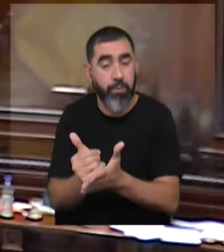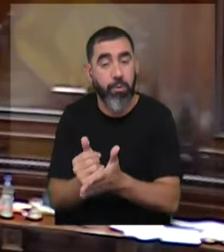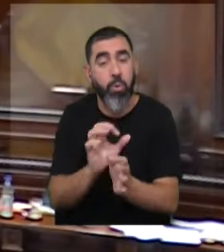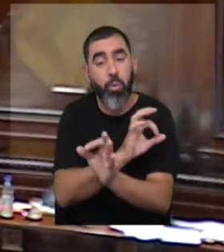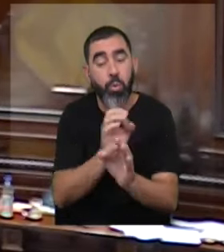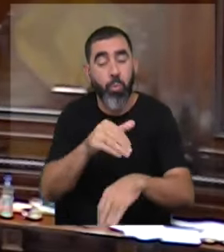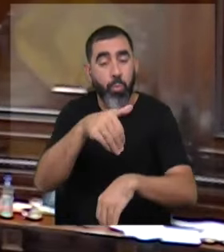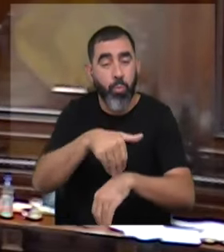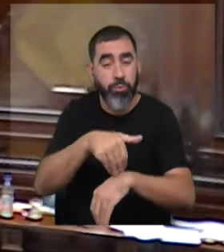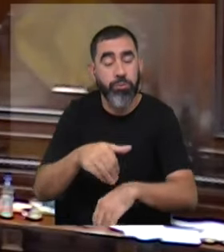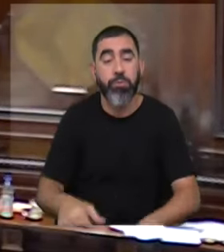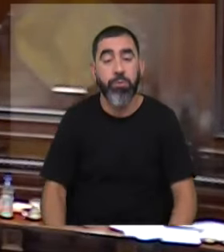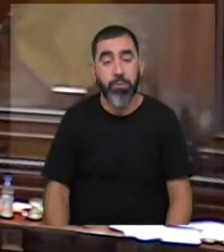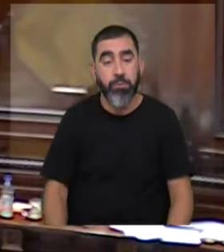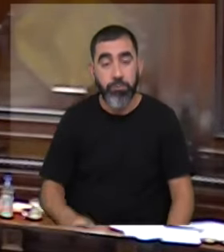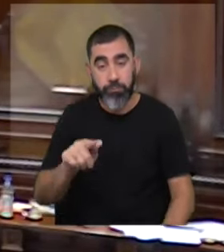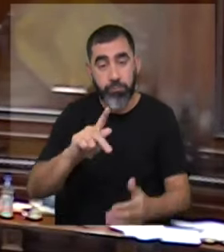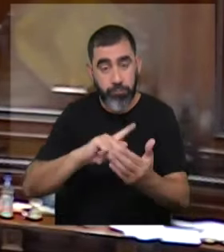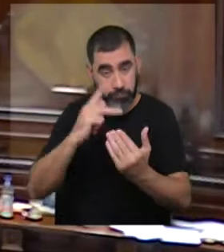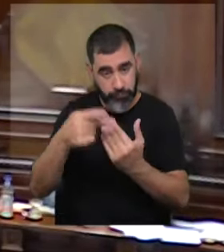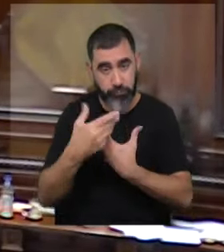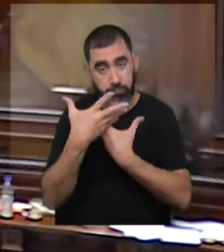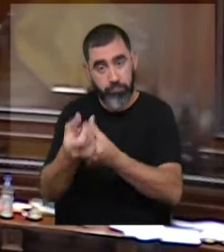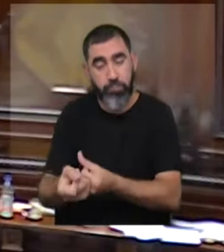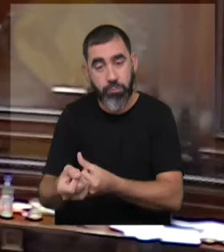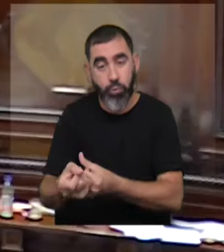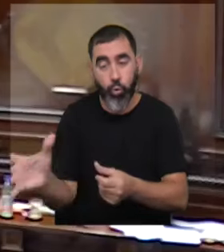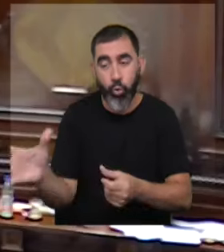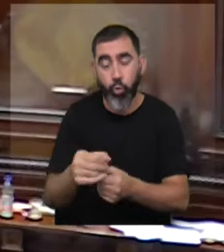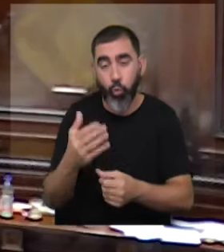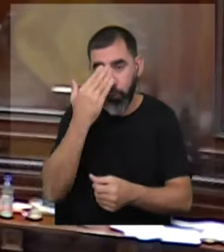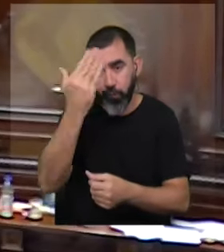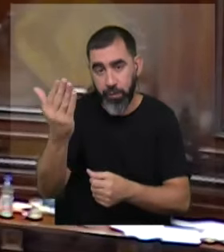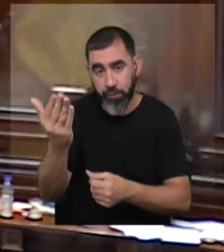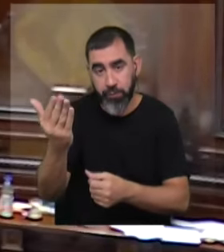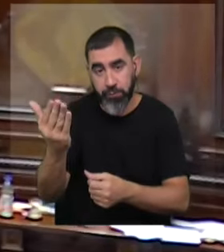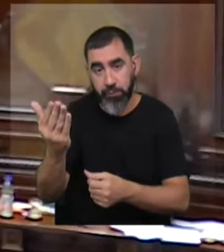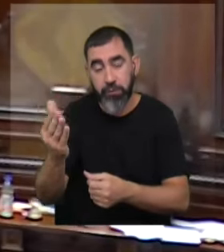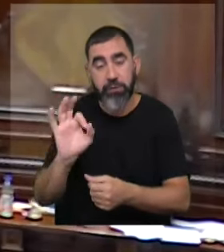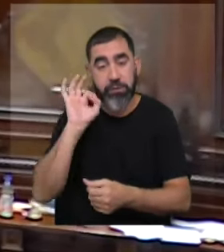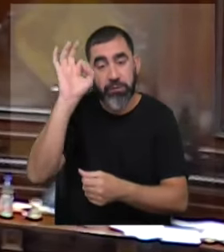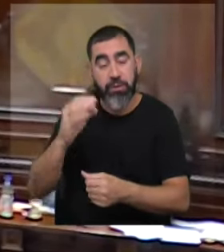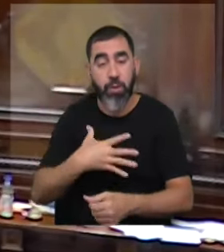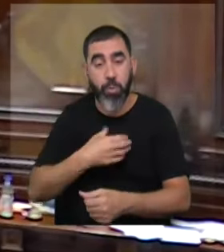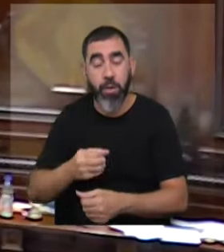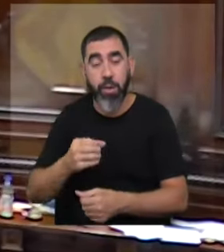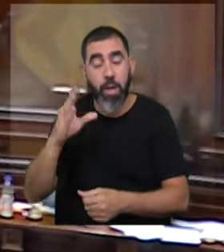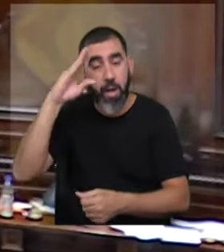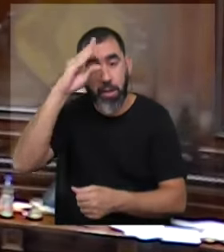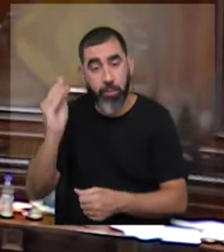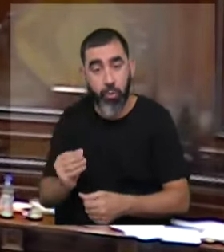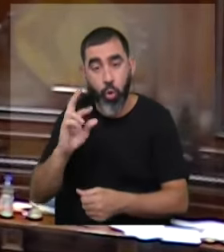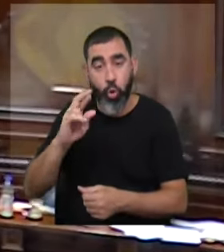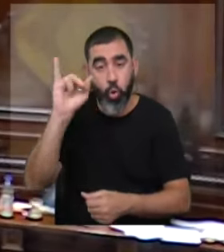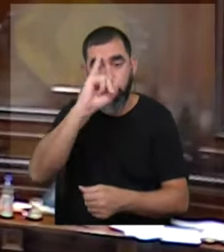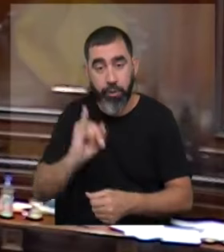en municipios. Este proyecto cuenta con el apoyo de toda la bancada del Frente Amplio, de las senadoras nacionalistas congresistas Beatriz Argimón y